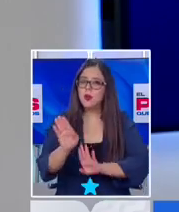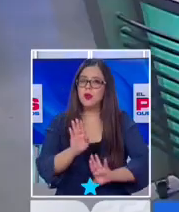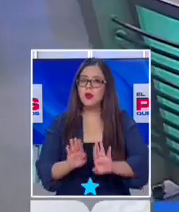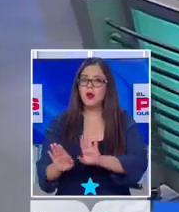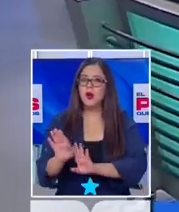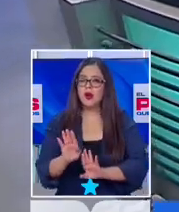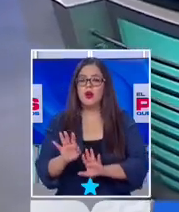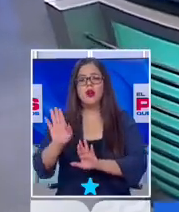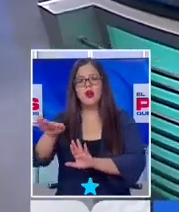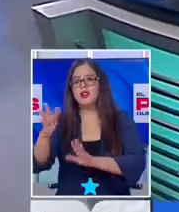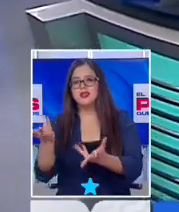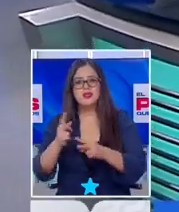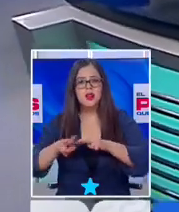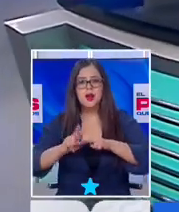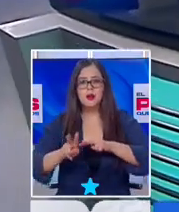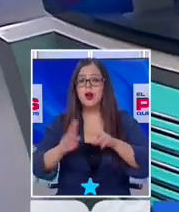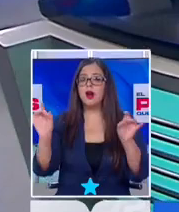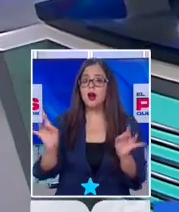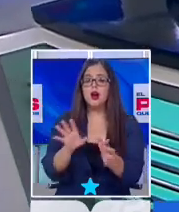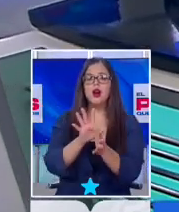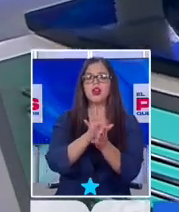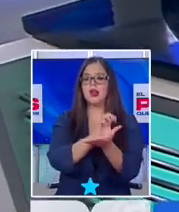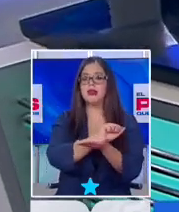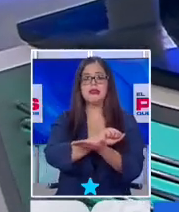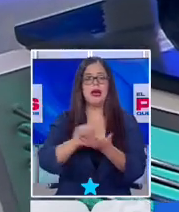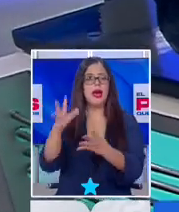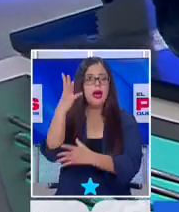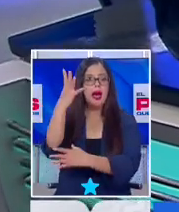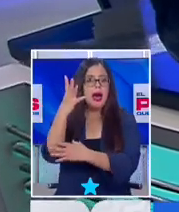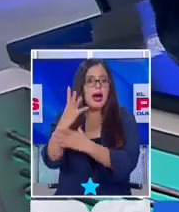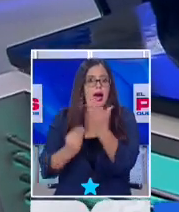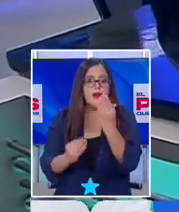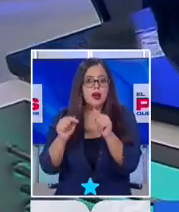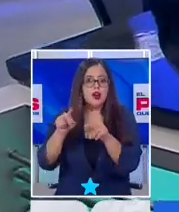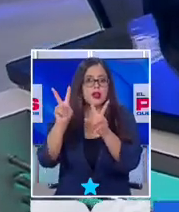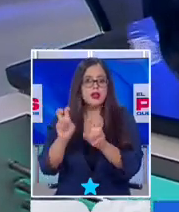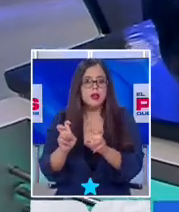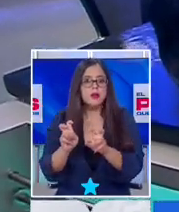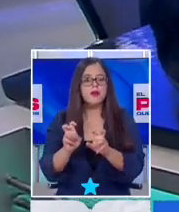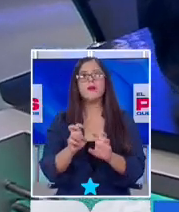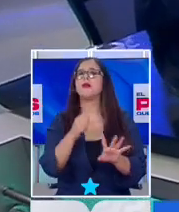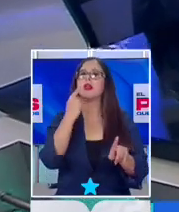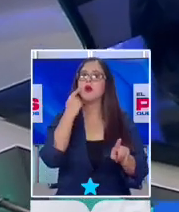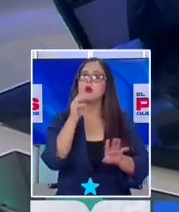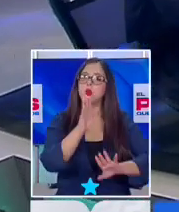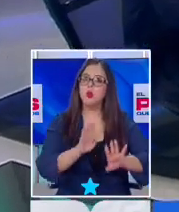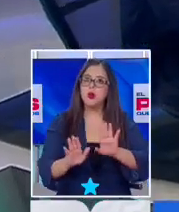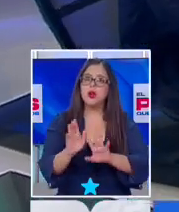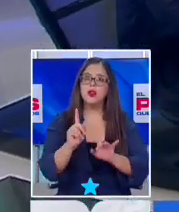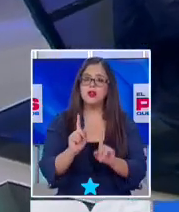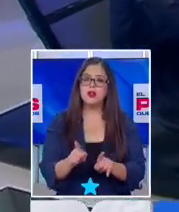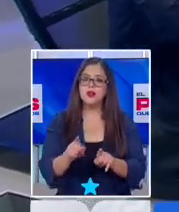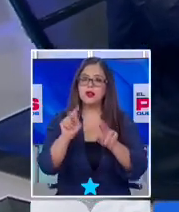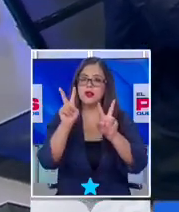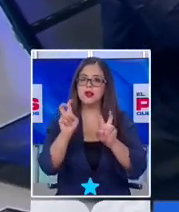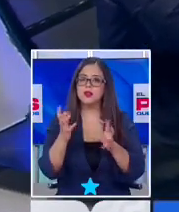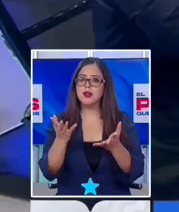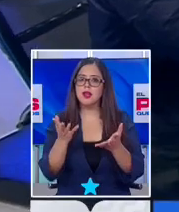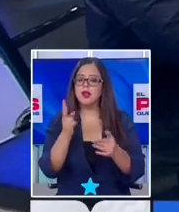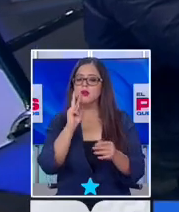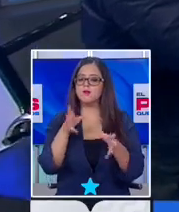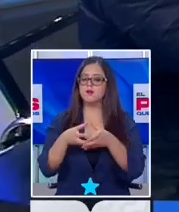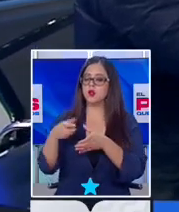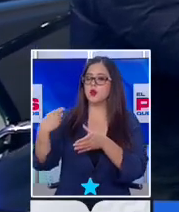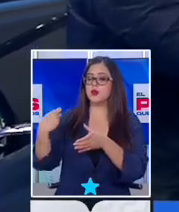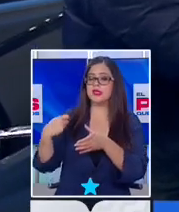a ver qué estamos haciendo es llegar de una sola vez entonces y creo que con esto hay que tener mucho cuidado respecto al tema de ver el senado